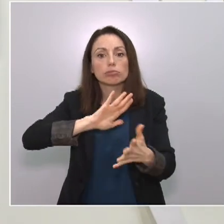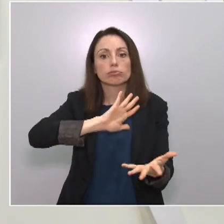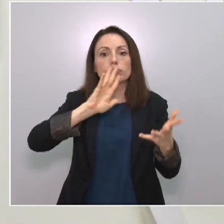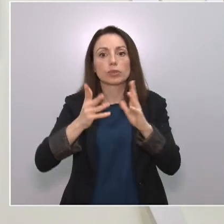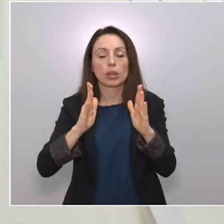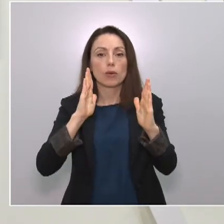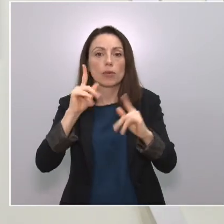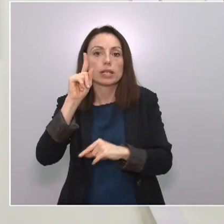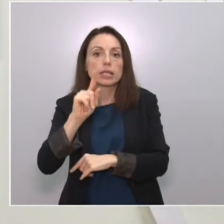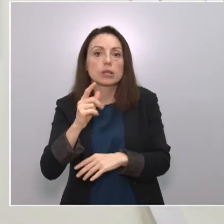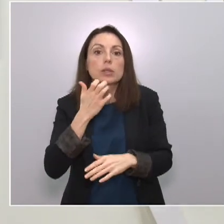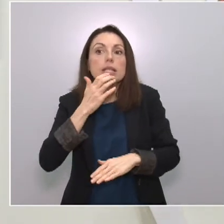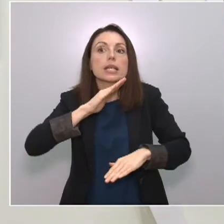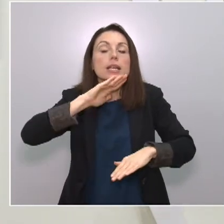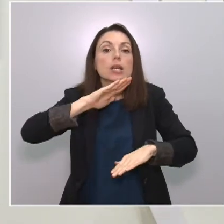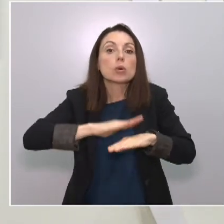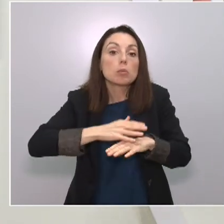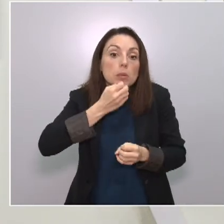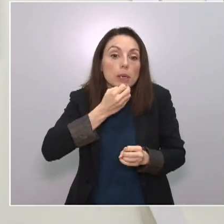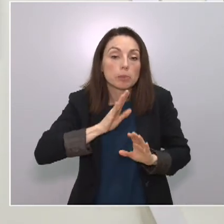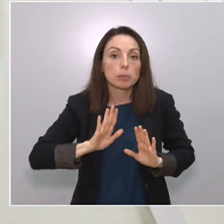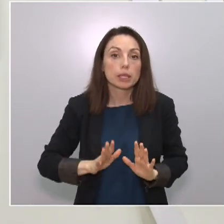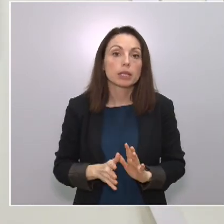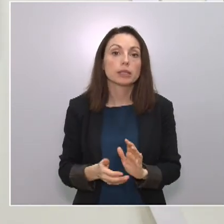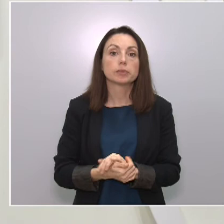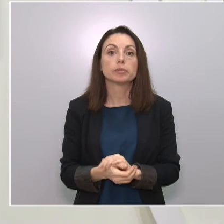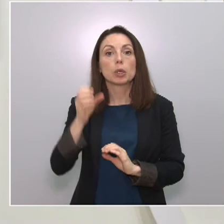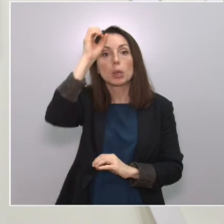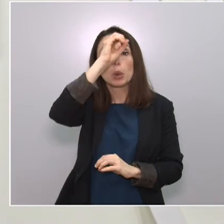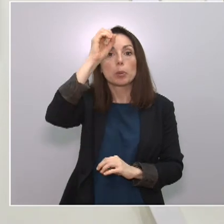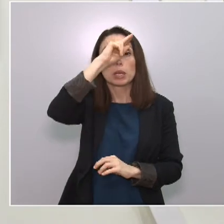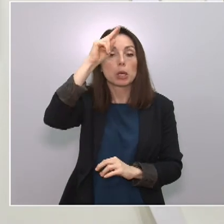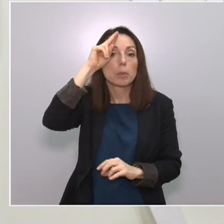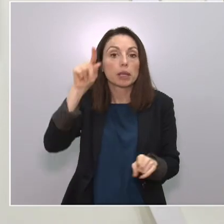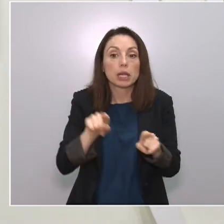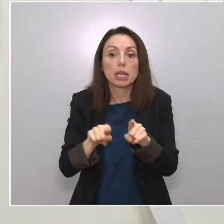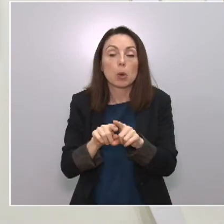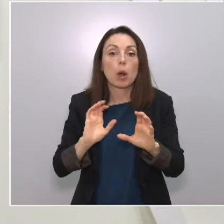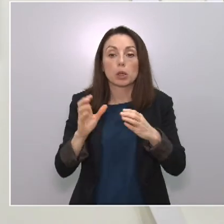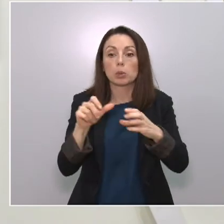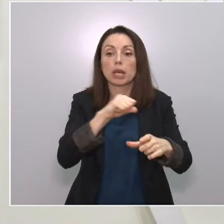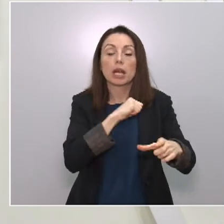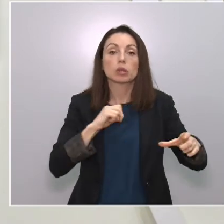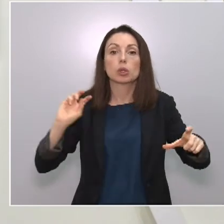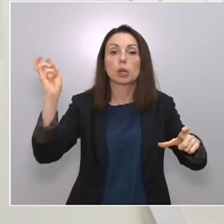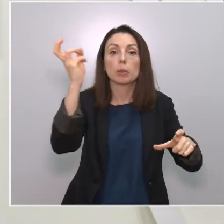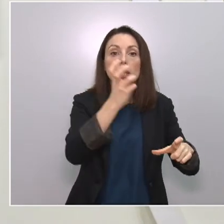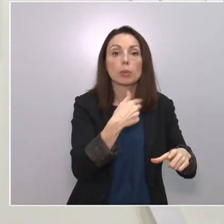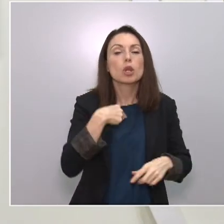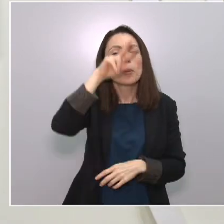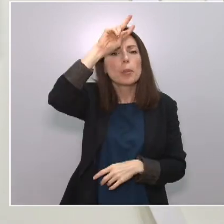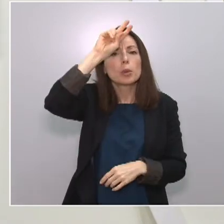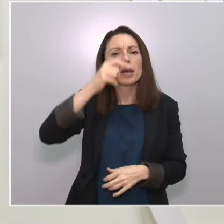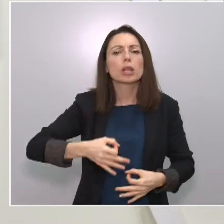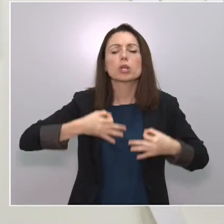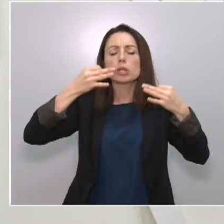1. Por lo tanto, si cumplen los requisitos, pues tengo la misma opinión sobre Madrid que sobre el resto de comunidades autónomas, porque a mí siempre me ha preocupado